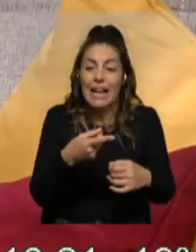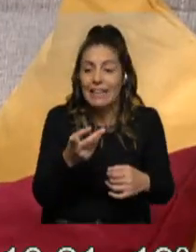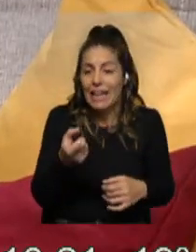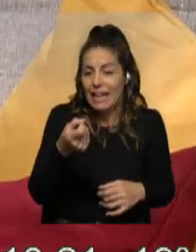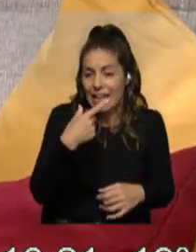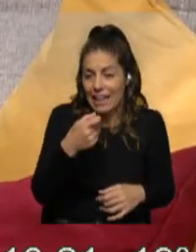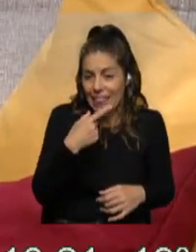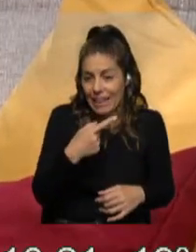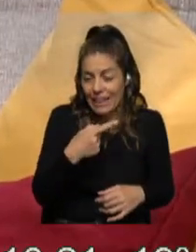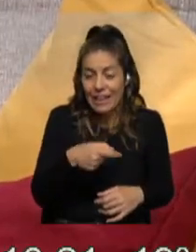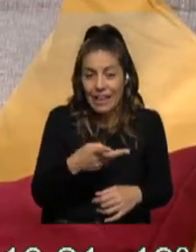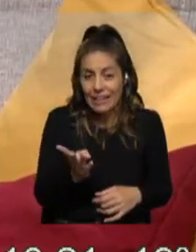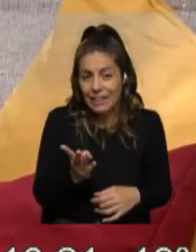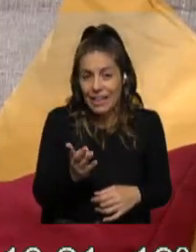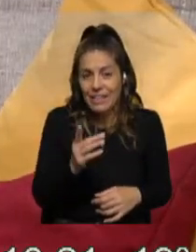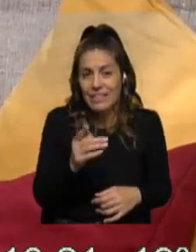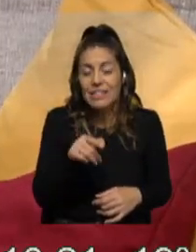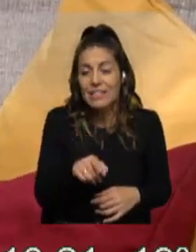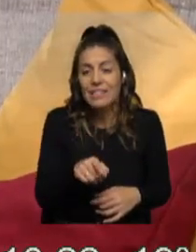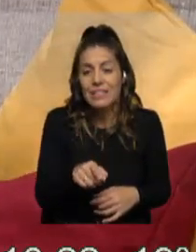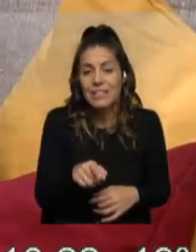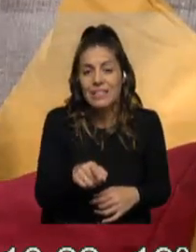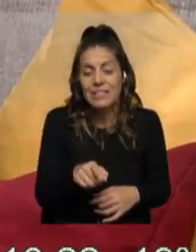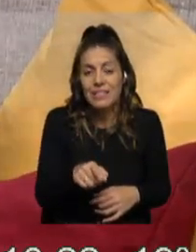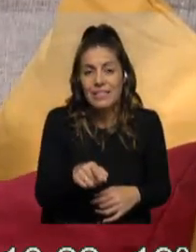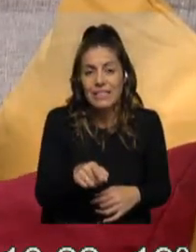y la cantidad que hay que darle.